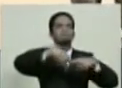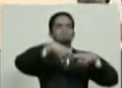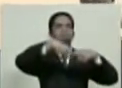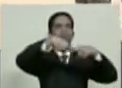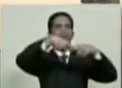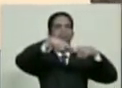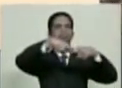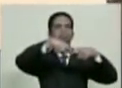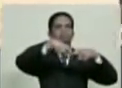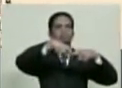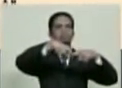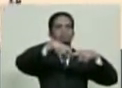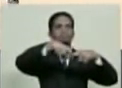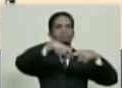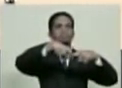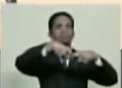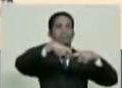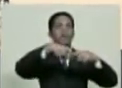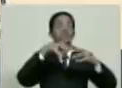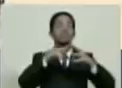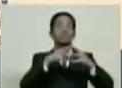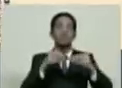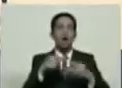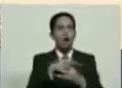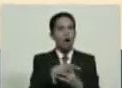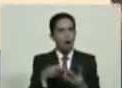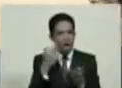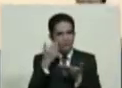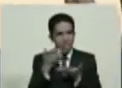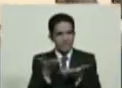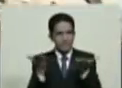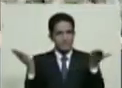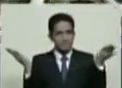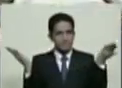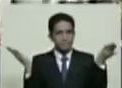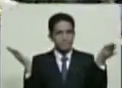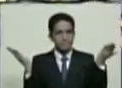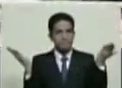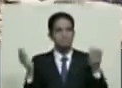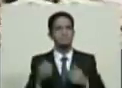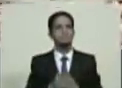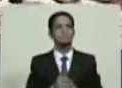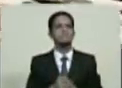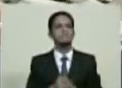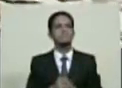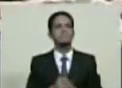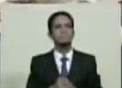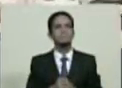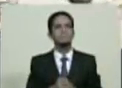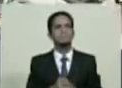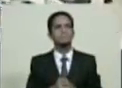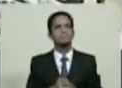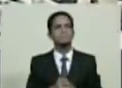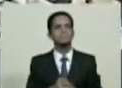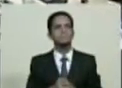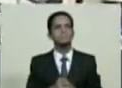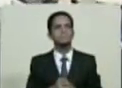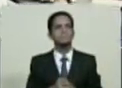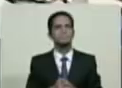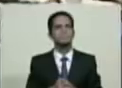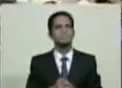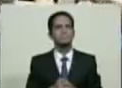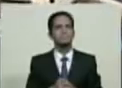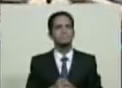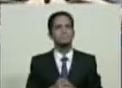por supuesto, todos estos componentes que se ven acá, todos estos componentes que se ven acá forman parte de este cable.